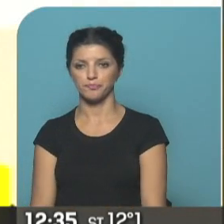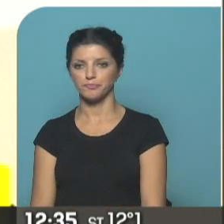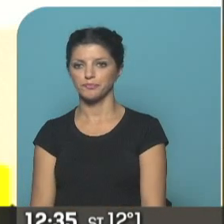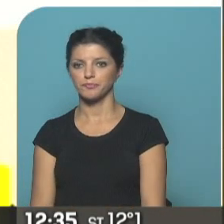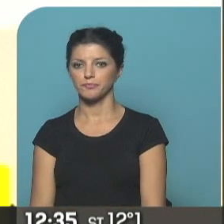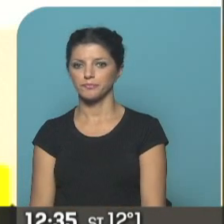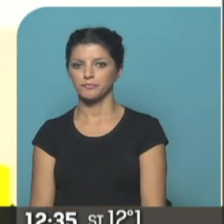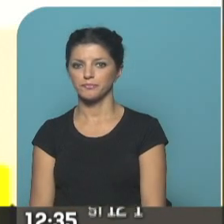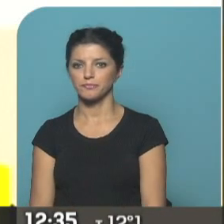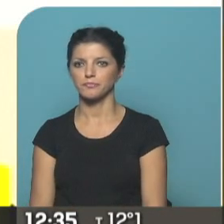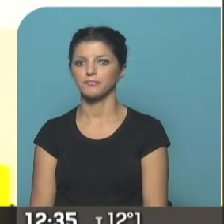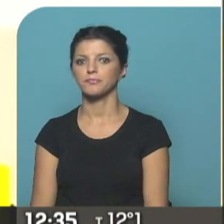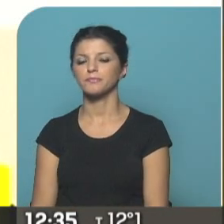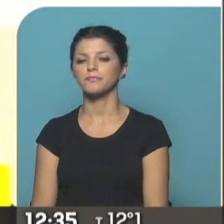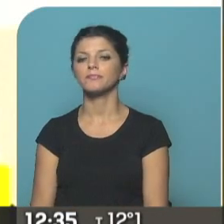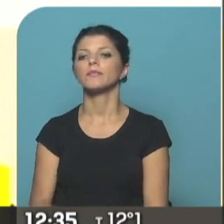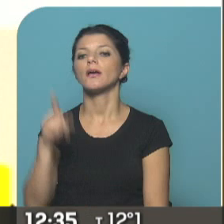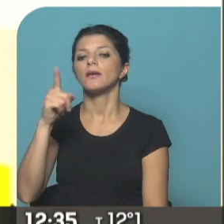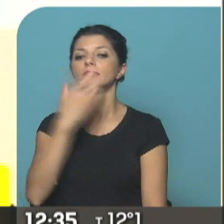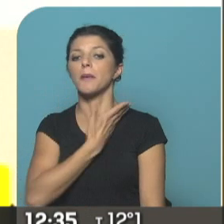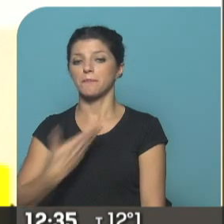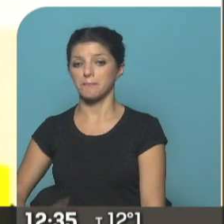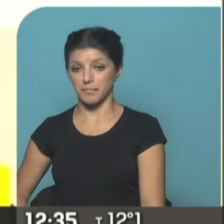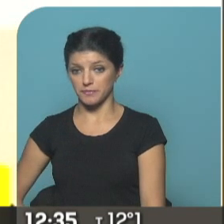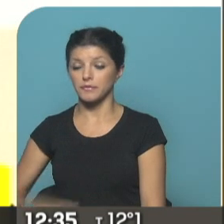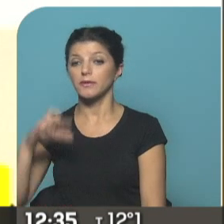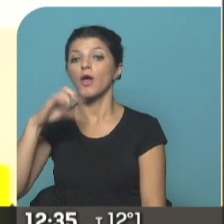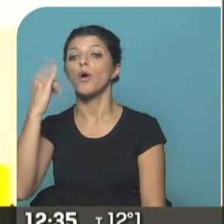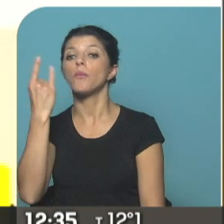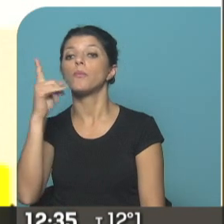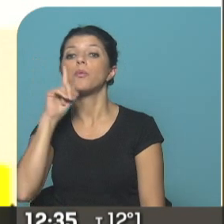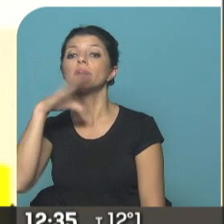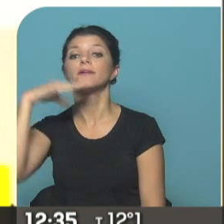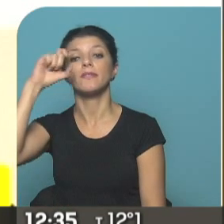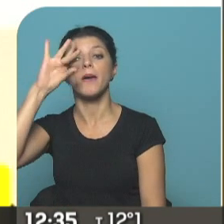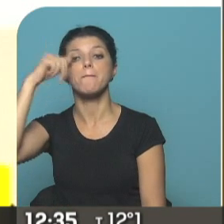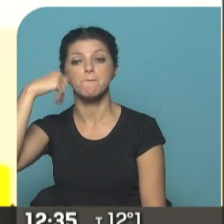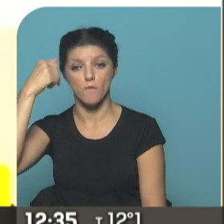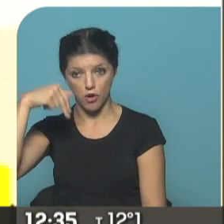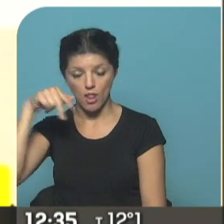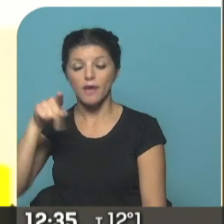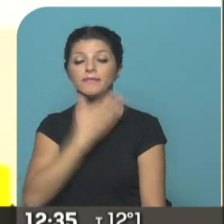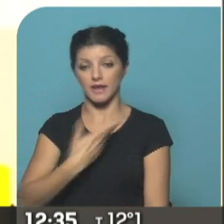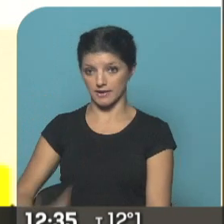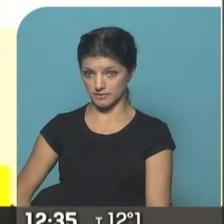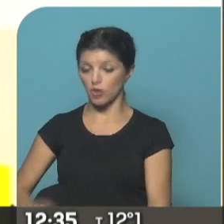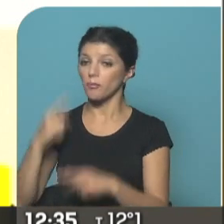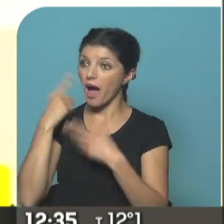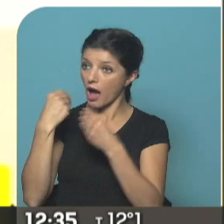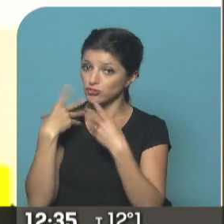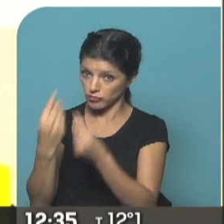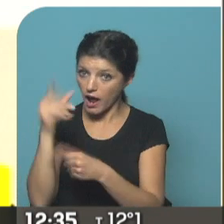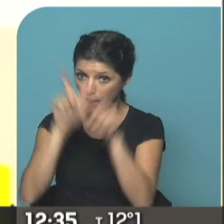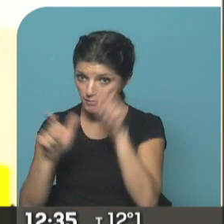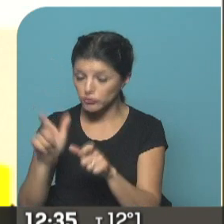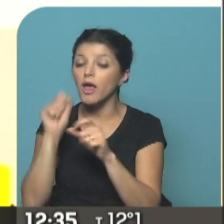Le he trasladado en privado al presidente Puigdemont, que cuenta con todo el apoyo del Gobierno y del Estado para ayudar a las víctimas y